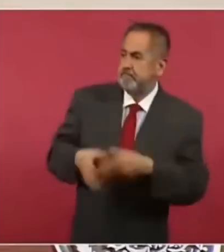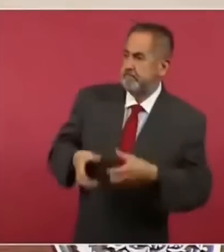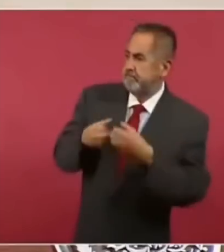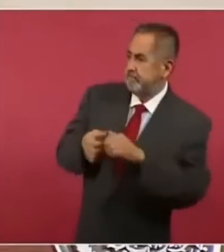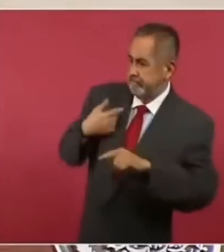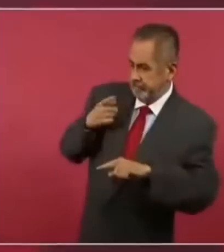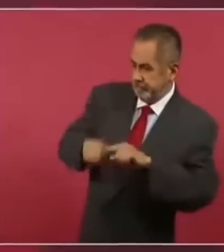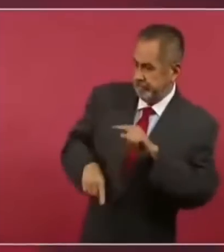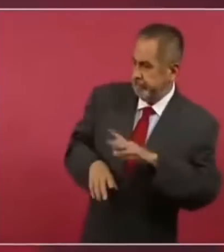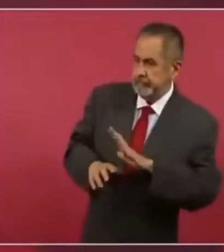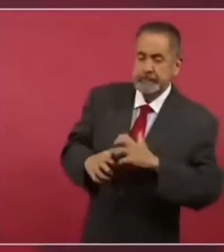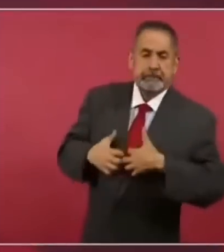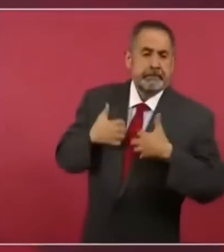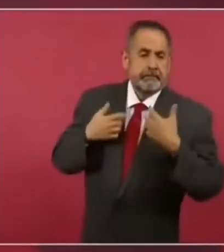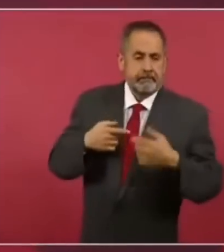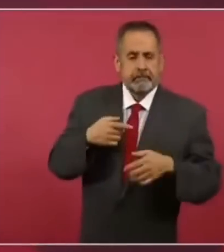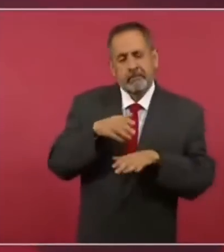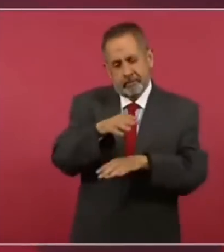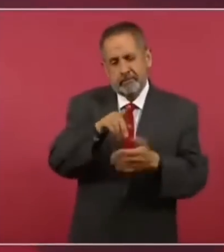vinculado a la medicina.